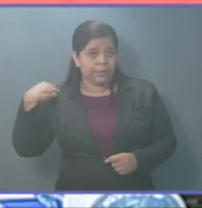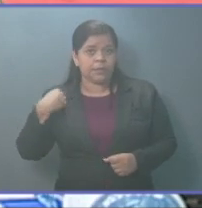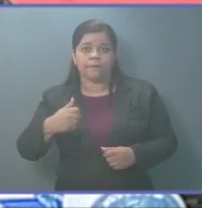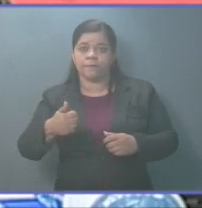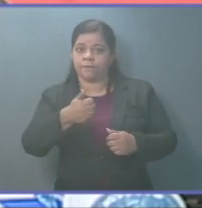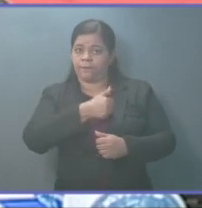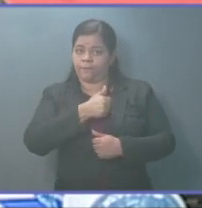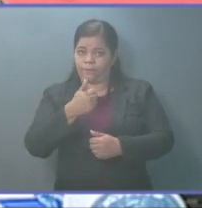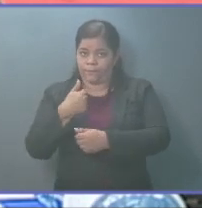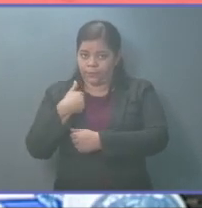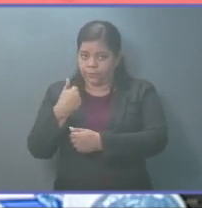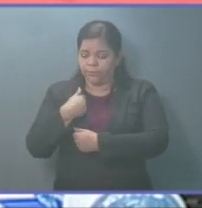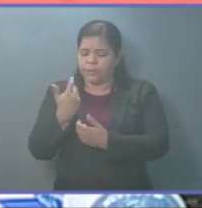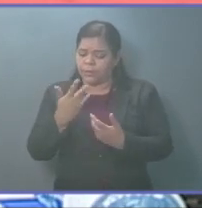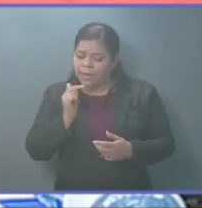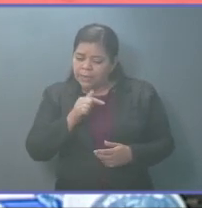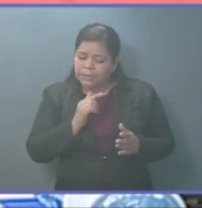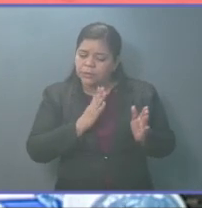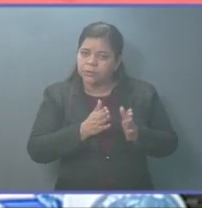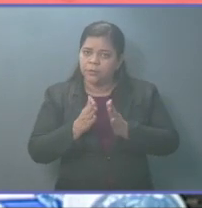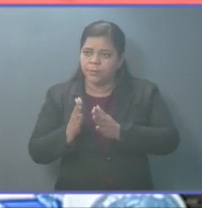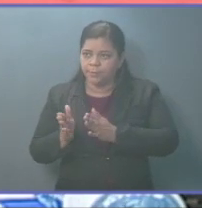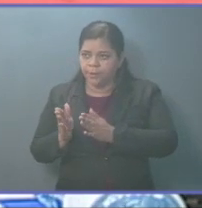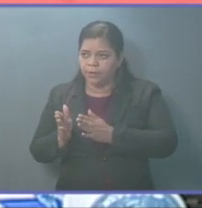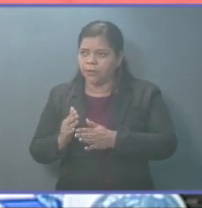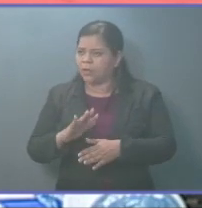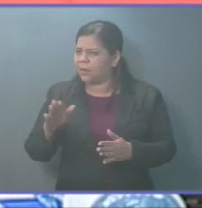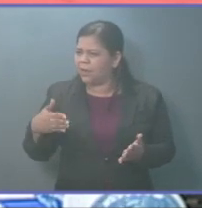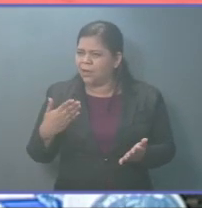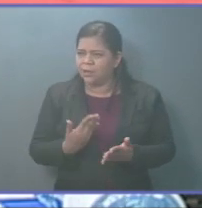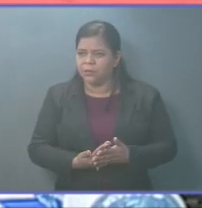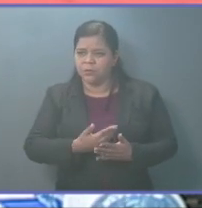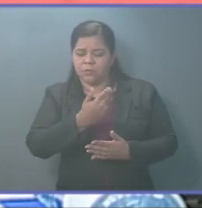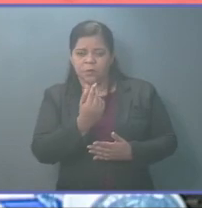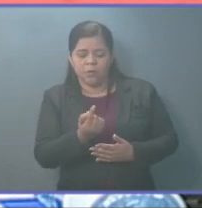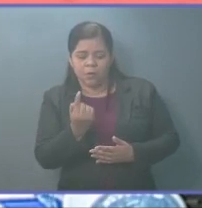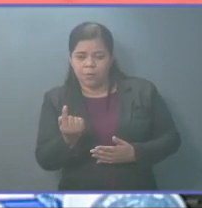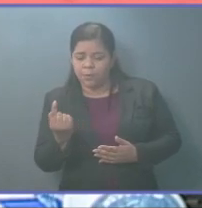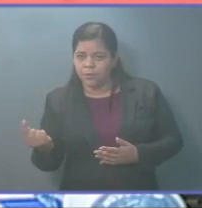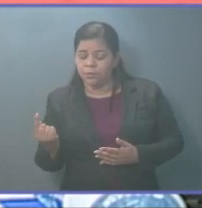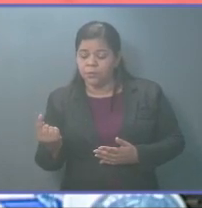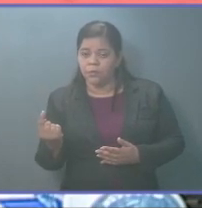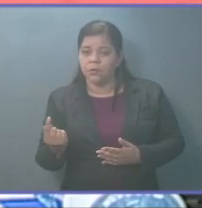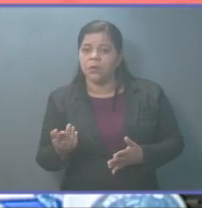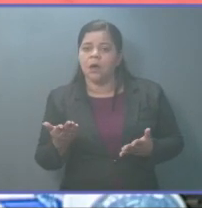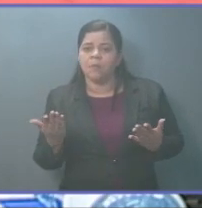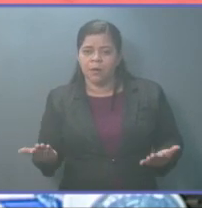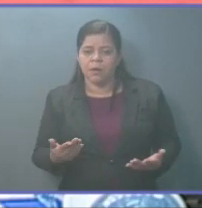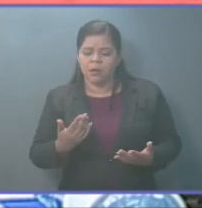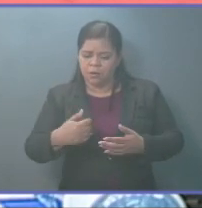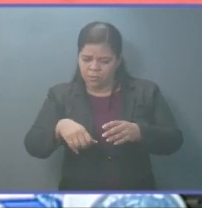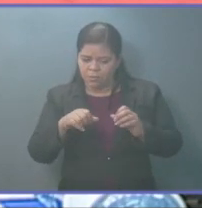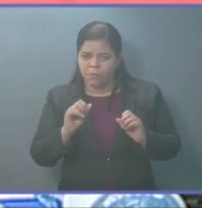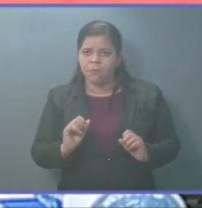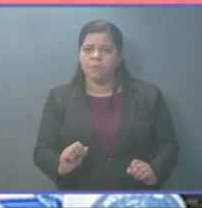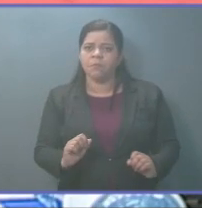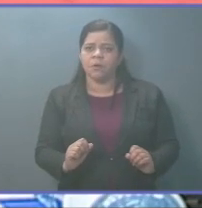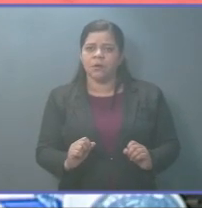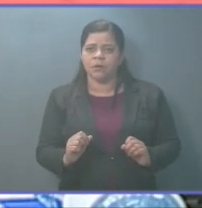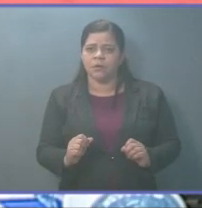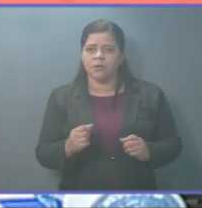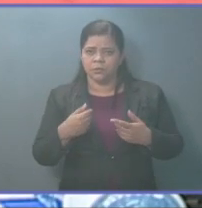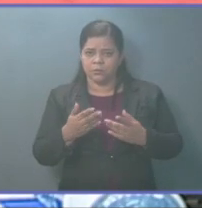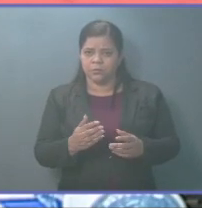Armada donde se preparan a todos los elementos de la institución con capacidades para